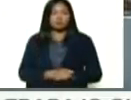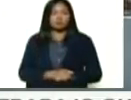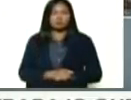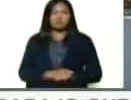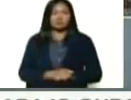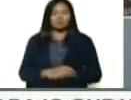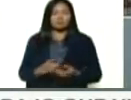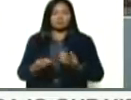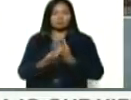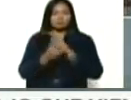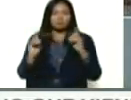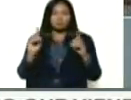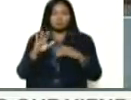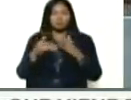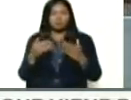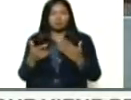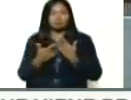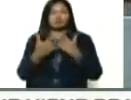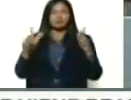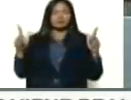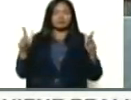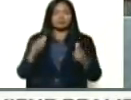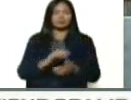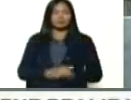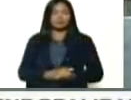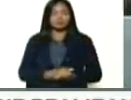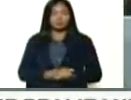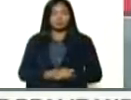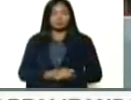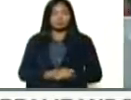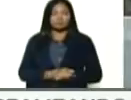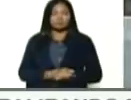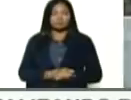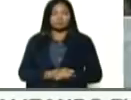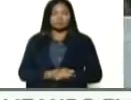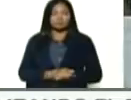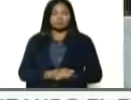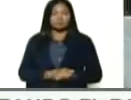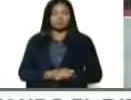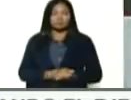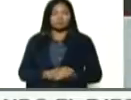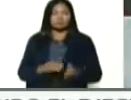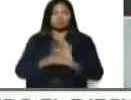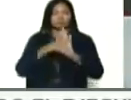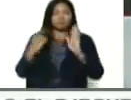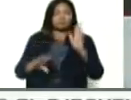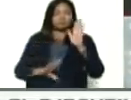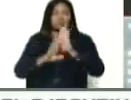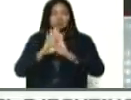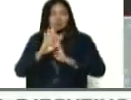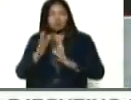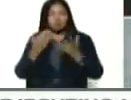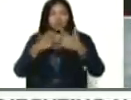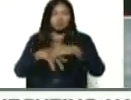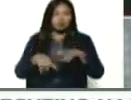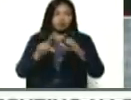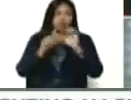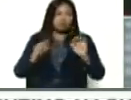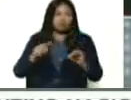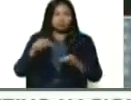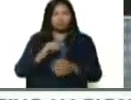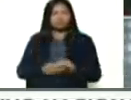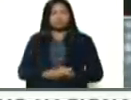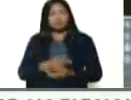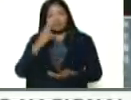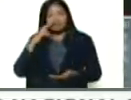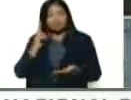democracia de libertad y su derecho al desarrollo integral de